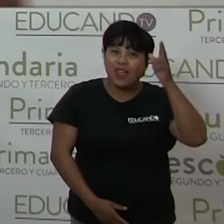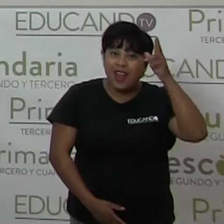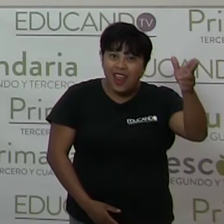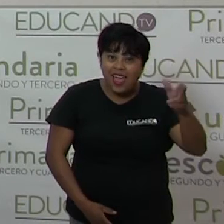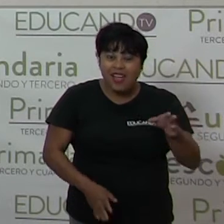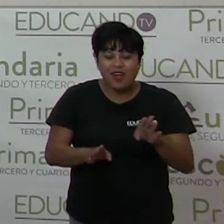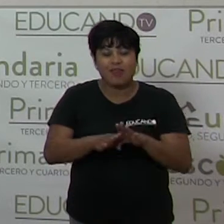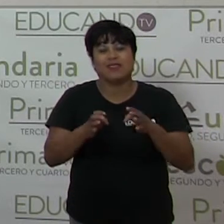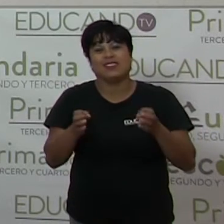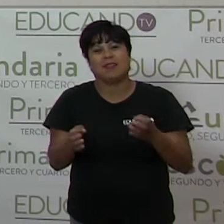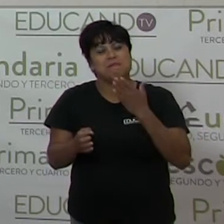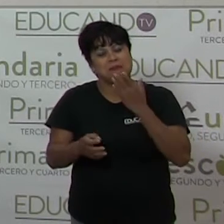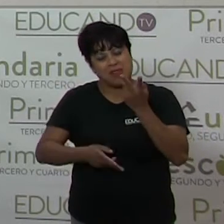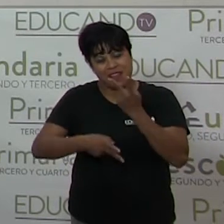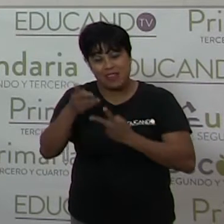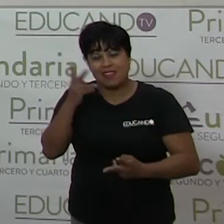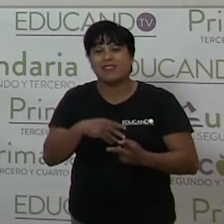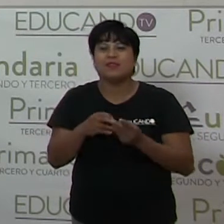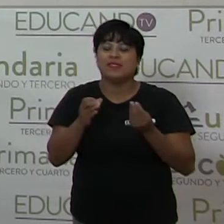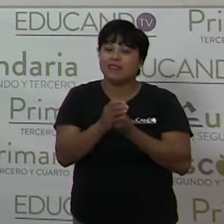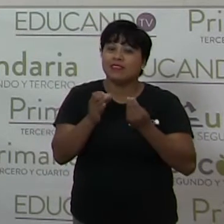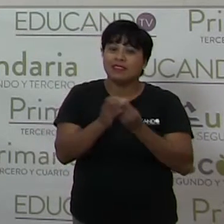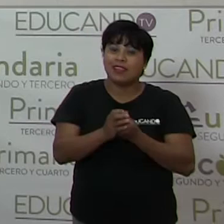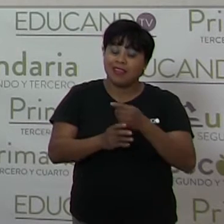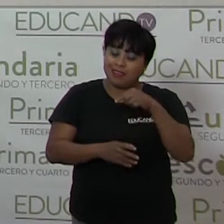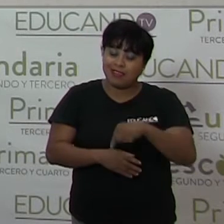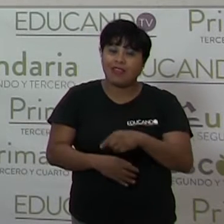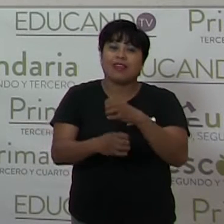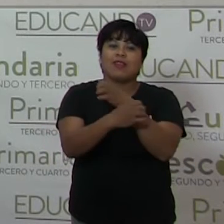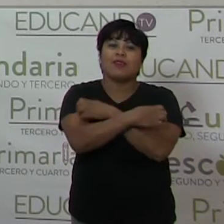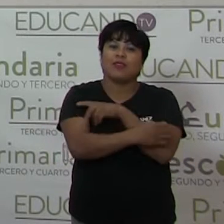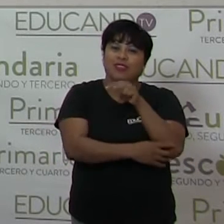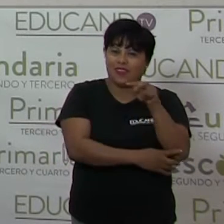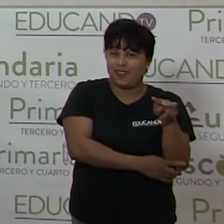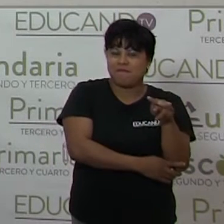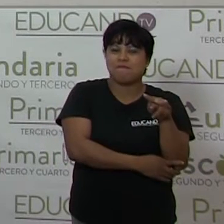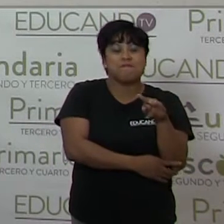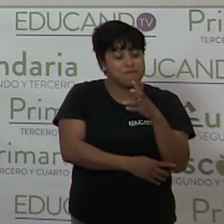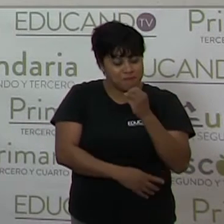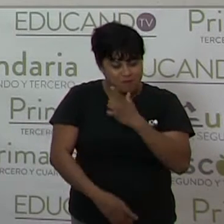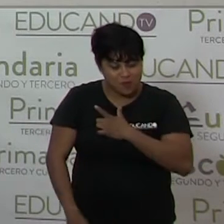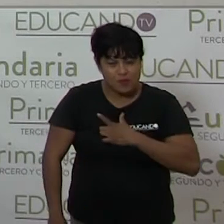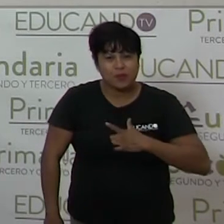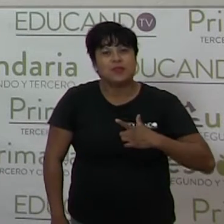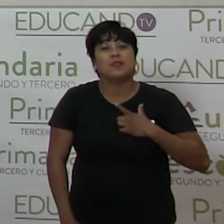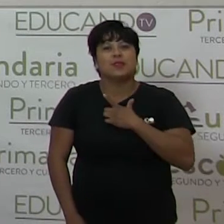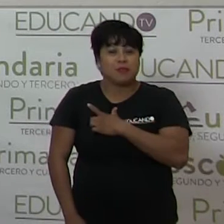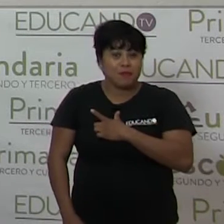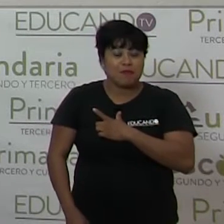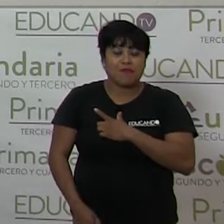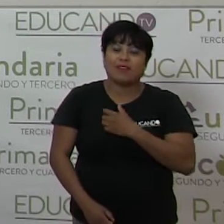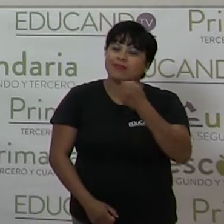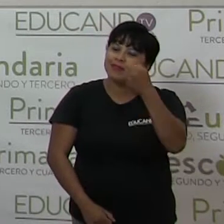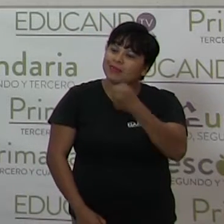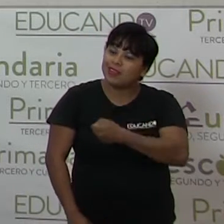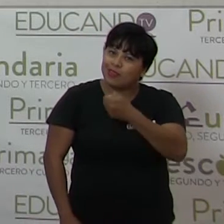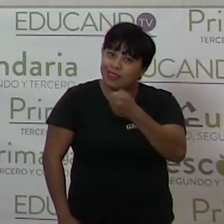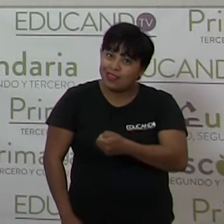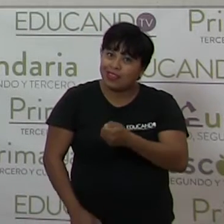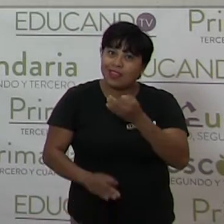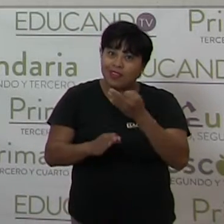hola qué tal cómo están bienvenidos a una nueva sesión aquí en educando tv me da muchísimo gusto